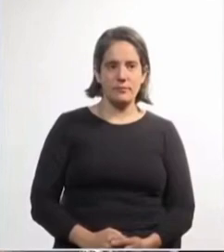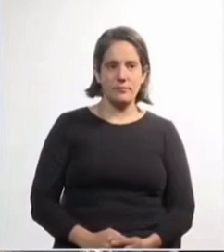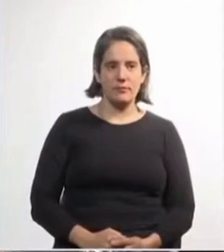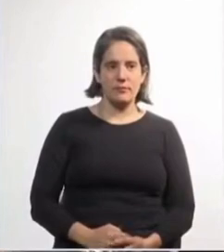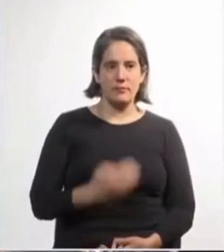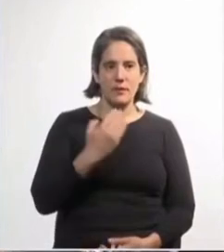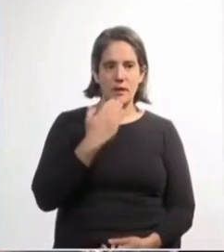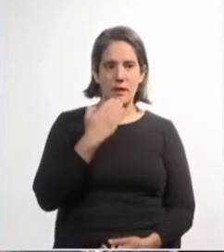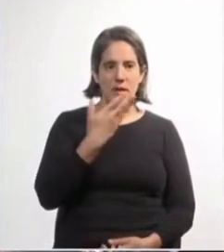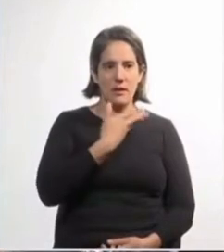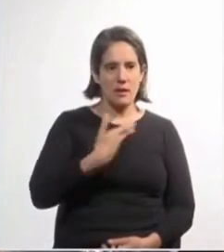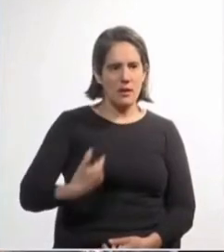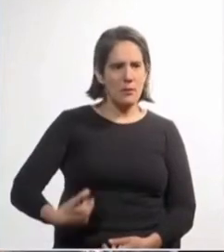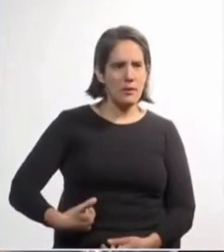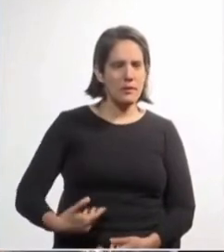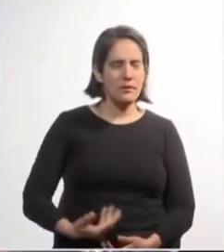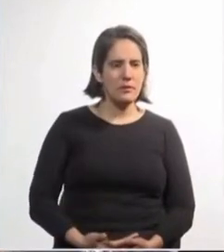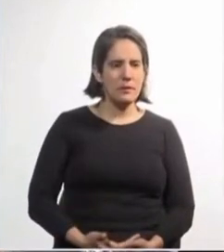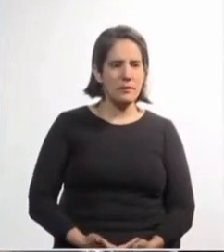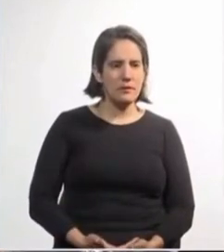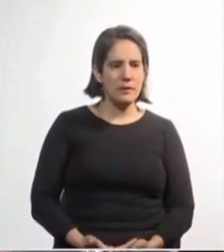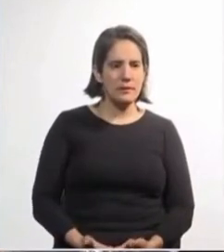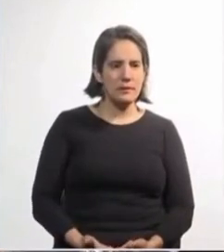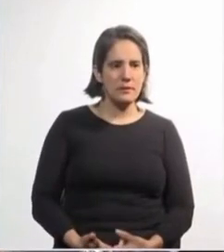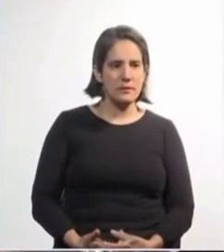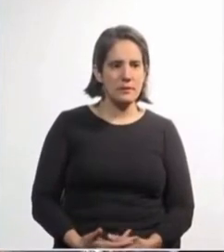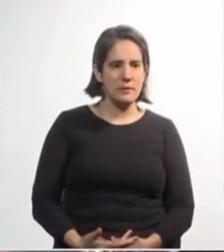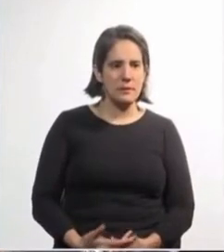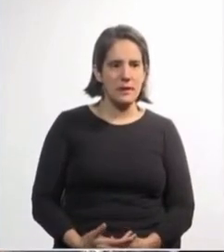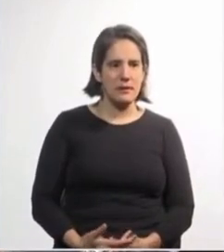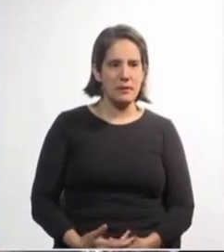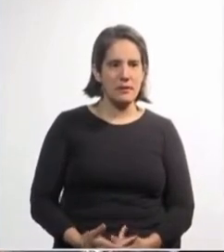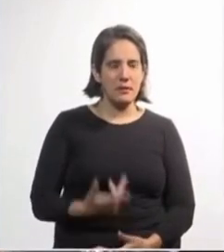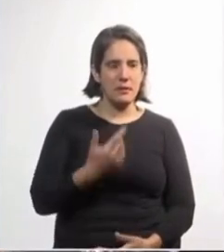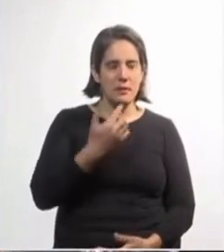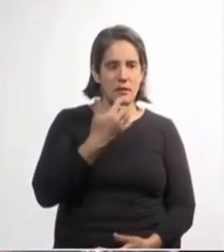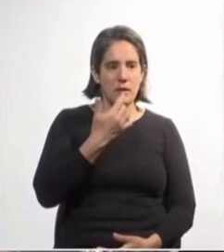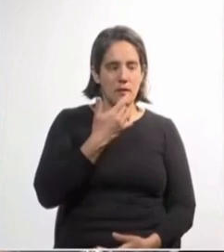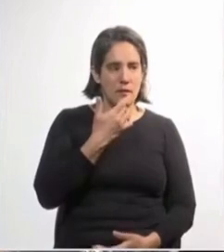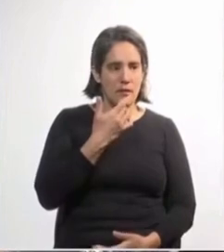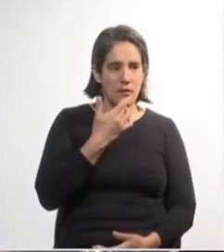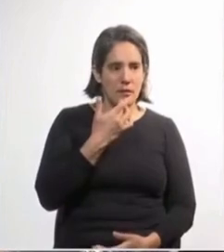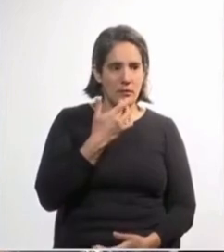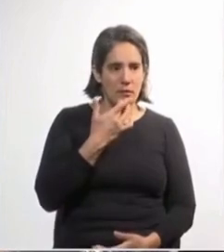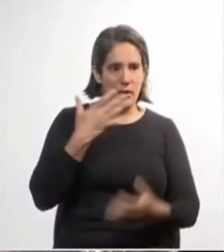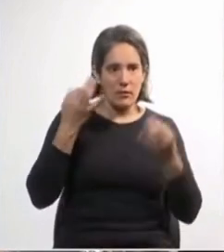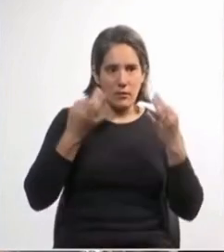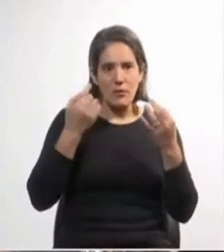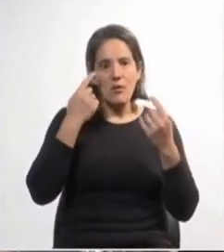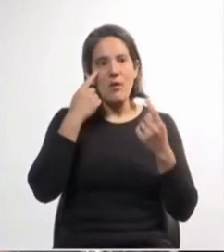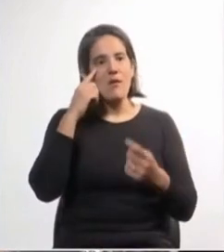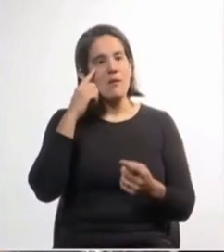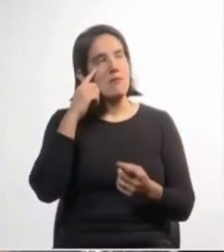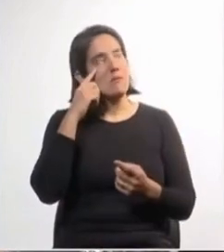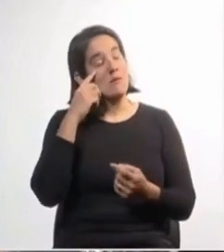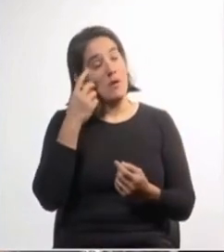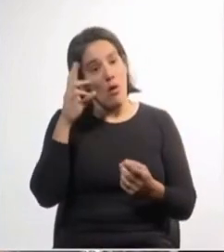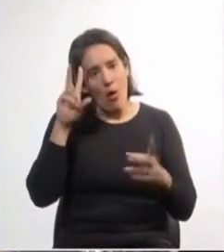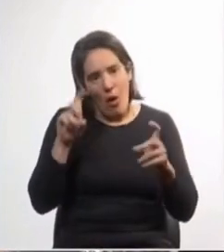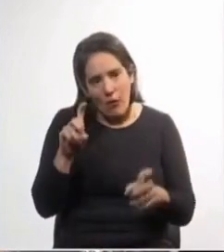Muchas gracias, señora presidenta. Bueno, evidentemente tenemos visiones